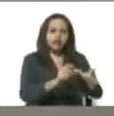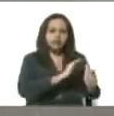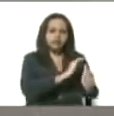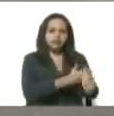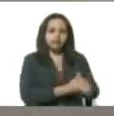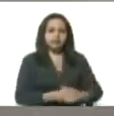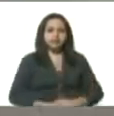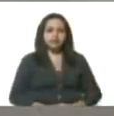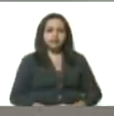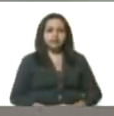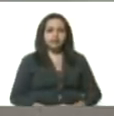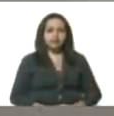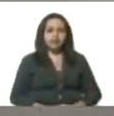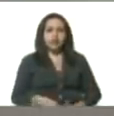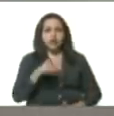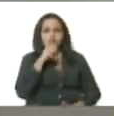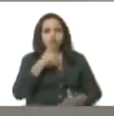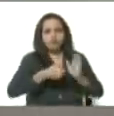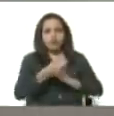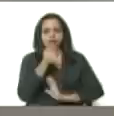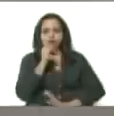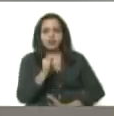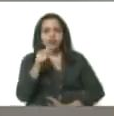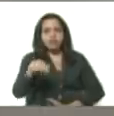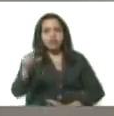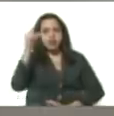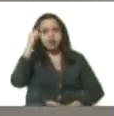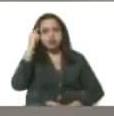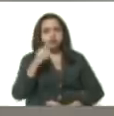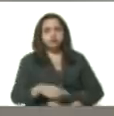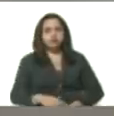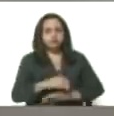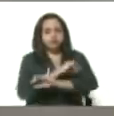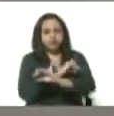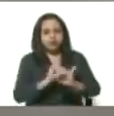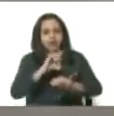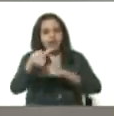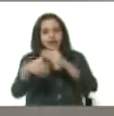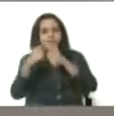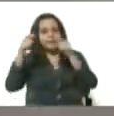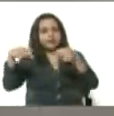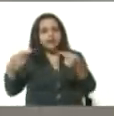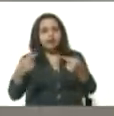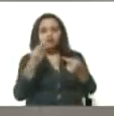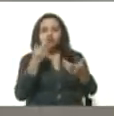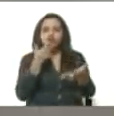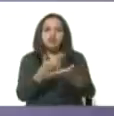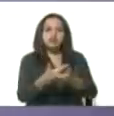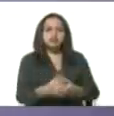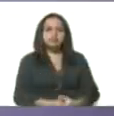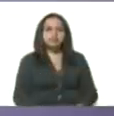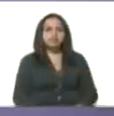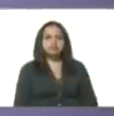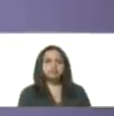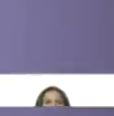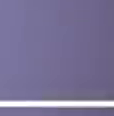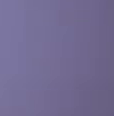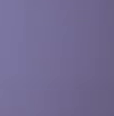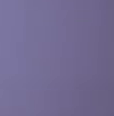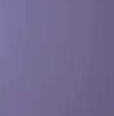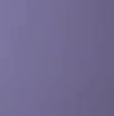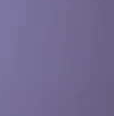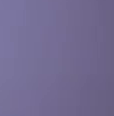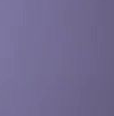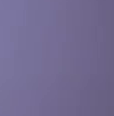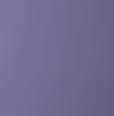radical. Bueno, sin más que informar por el día de hoy, nos despedimos hasta mañana. Muchísimas gracias. Bien, ha